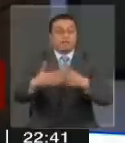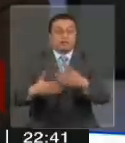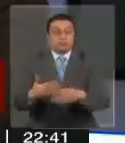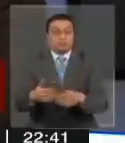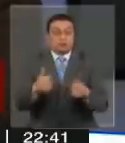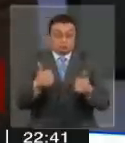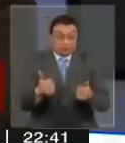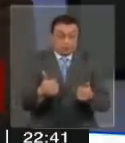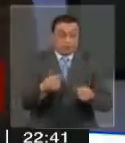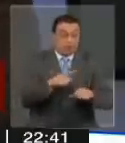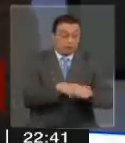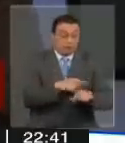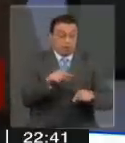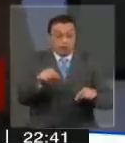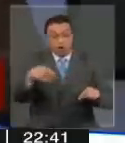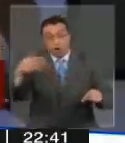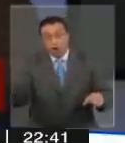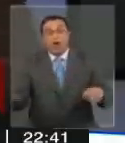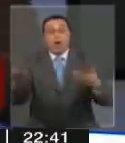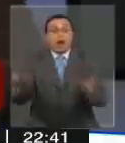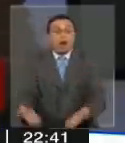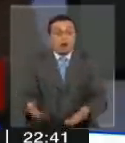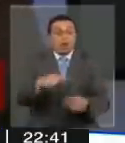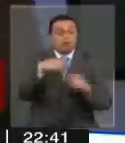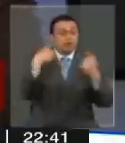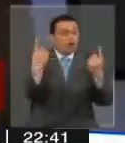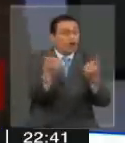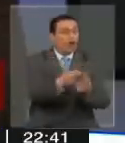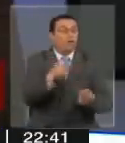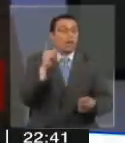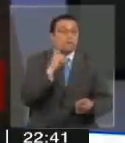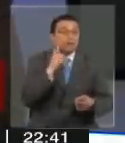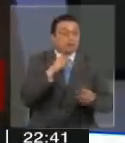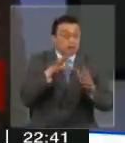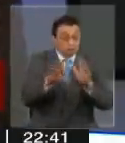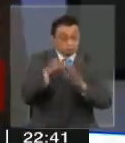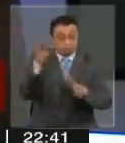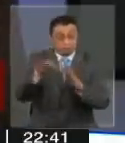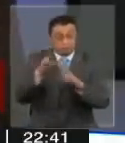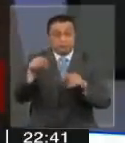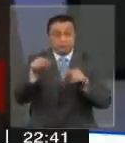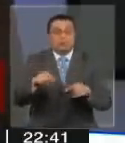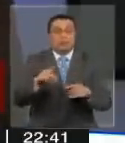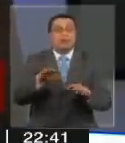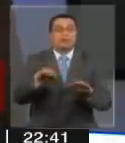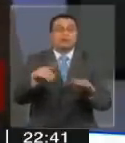funcionó, pero funcionó un tiempo y hoy día, que todas esas mentiras son bastante más relativas, también termina por caer.